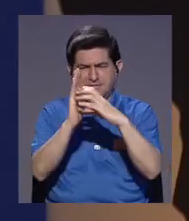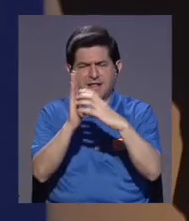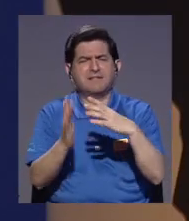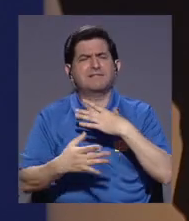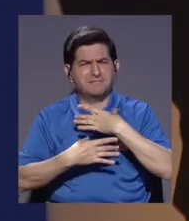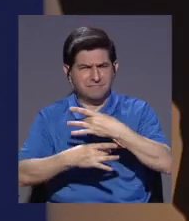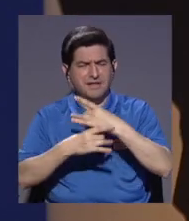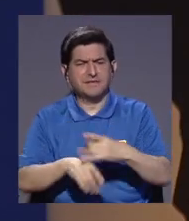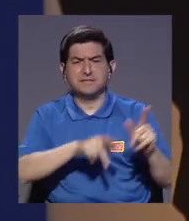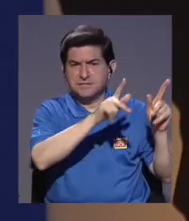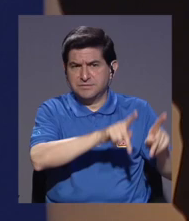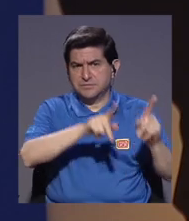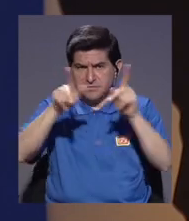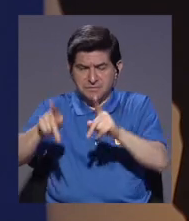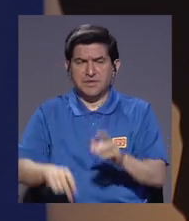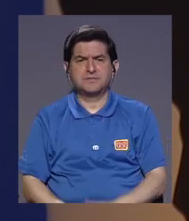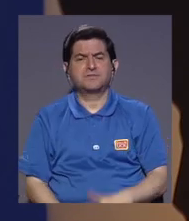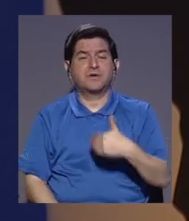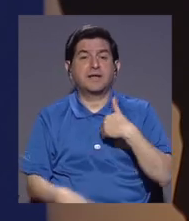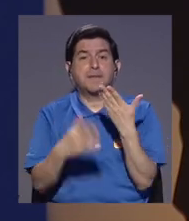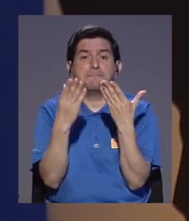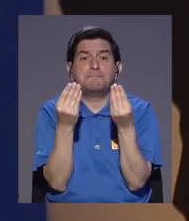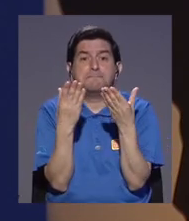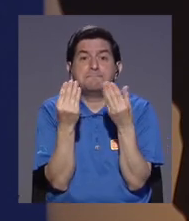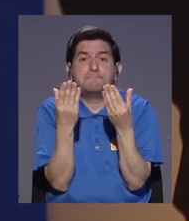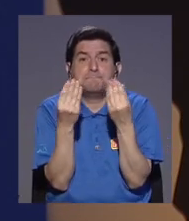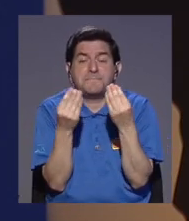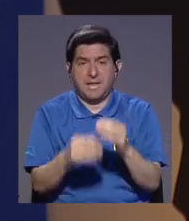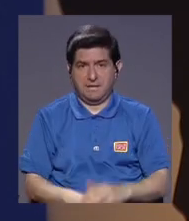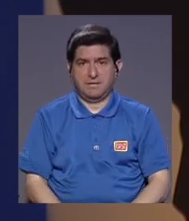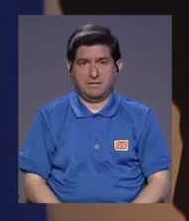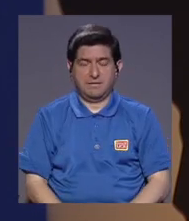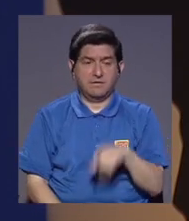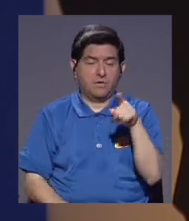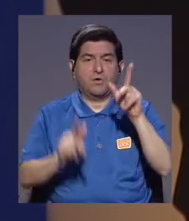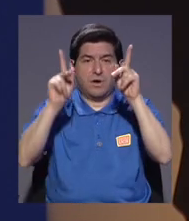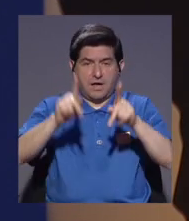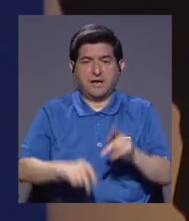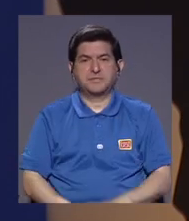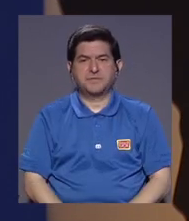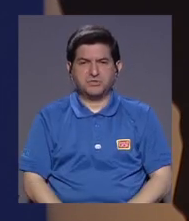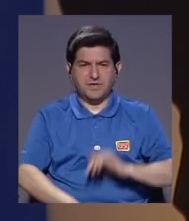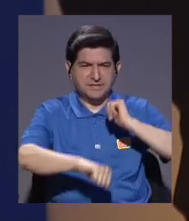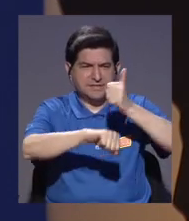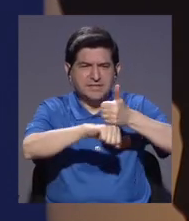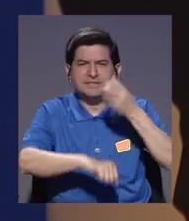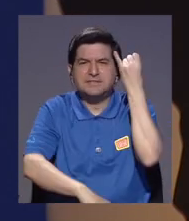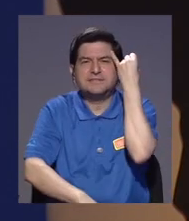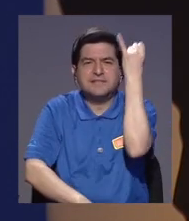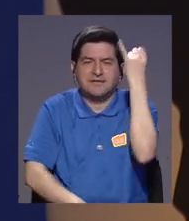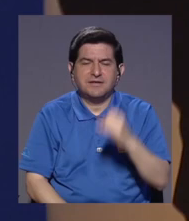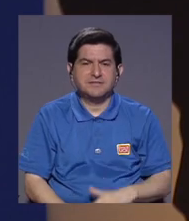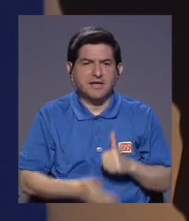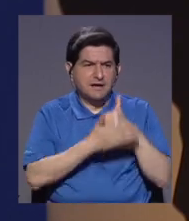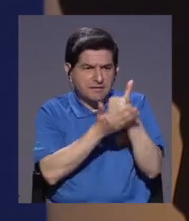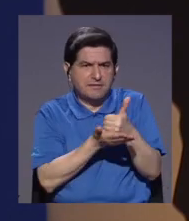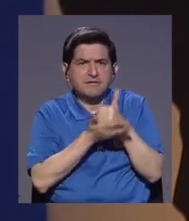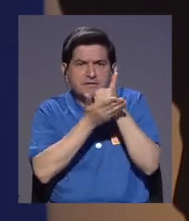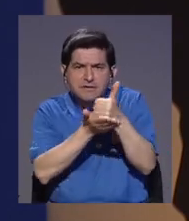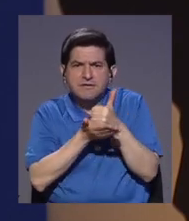del texto que muchas personas inclusive le tenían miedo a los que tiraban línea y le ayudaban de